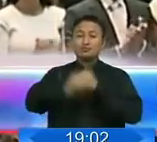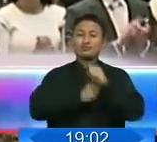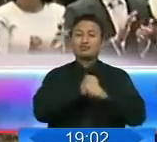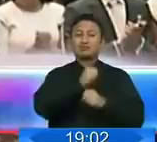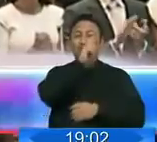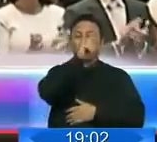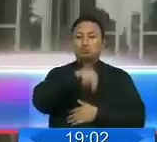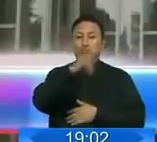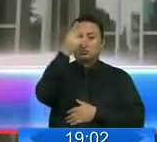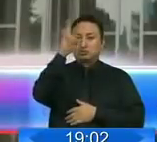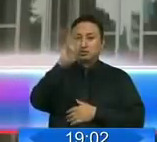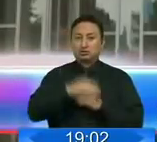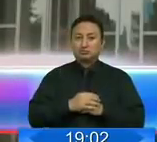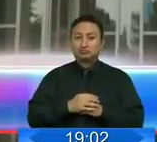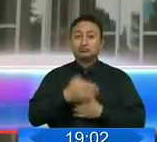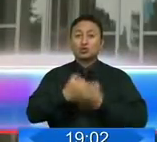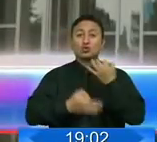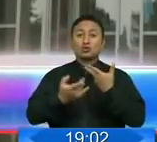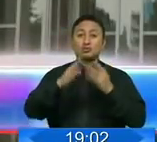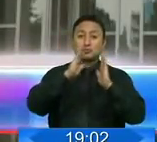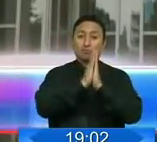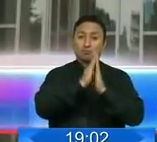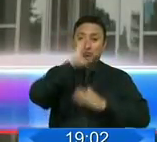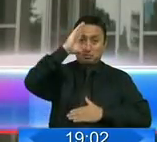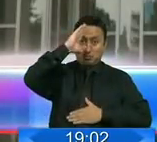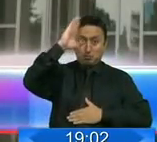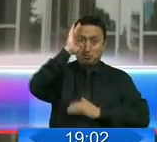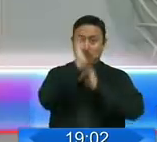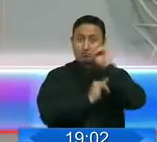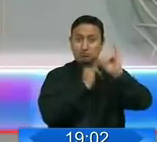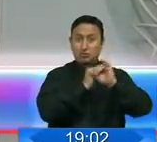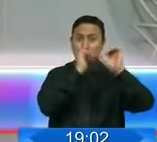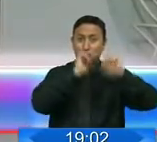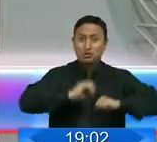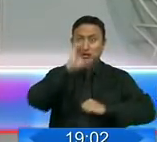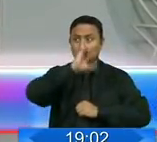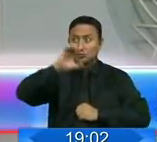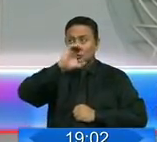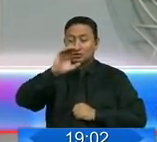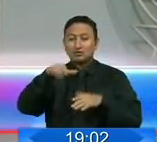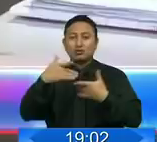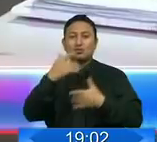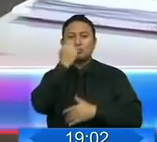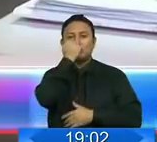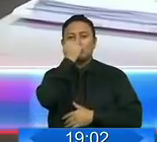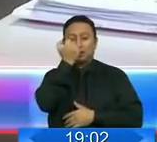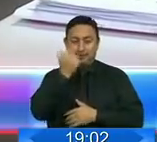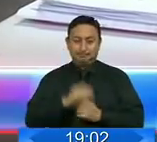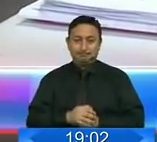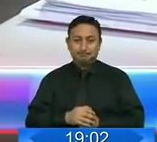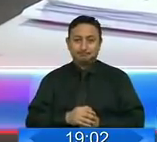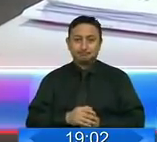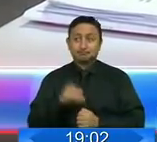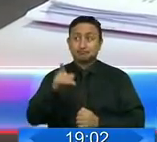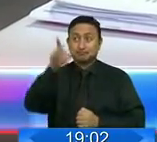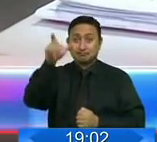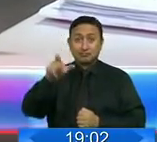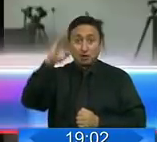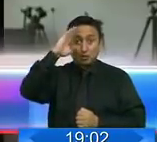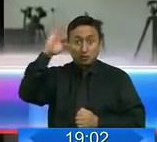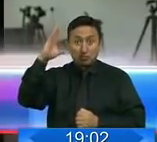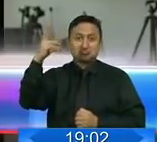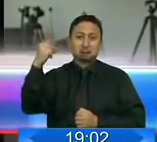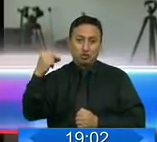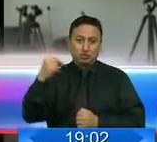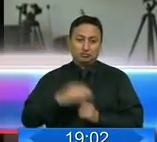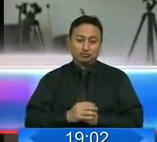justicia solicitó que Interpol emita difusión roja en contra del expresidente, pero el pedido fue negado. Y en este mismo caso se encuentra el ex hombre fuerte del